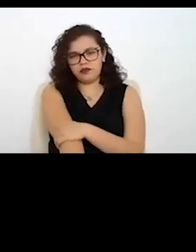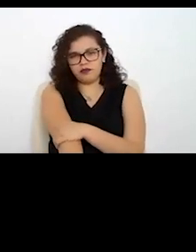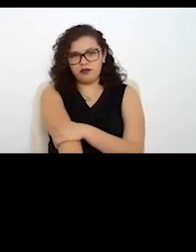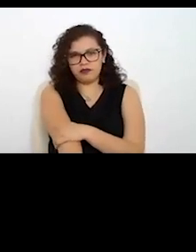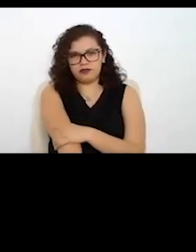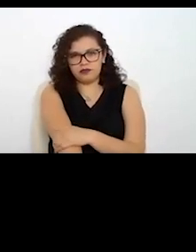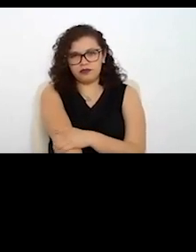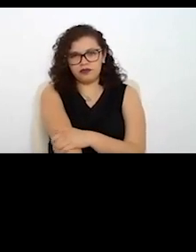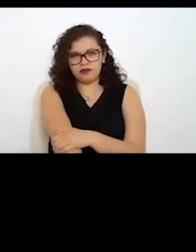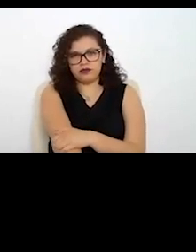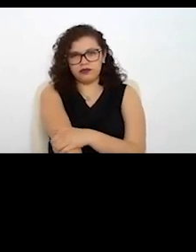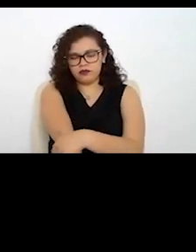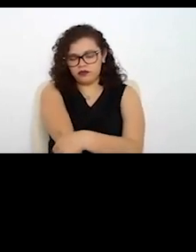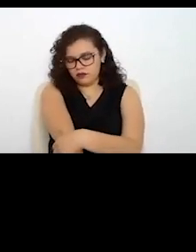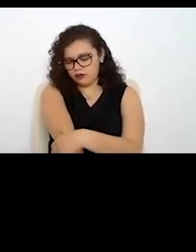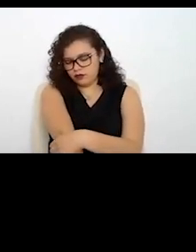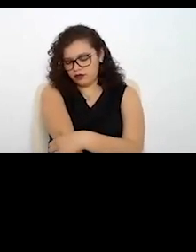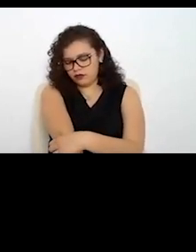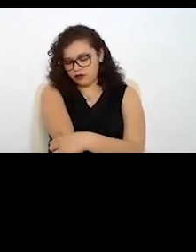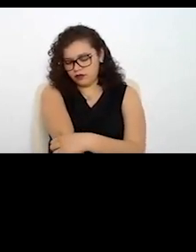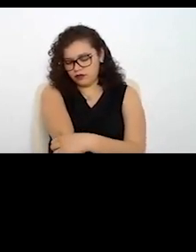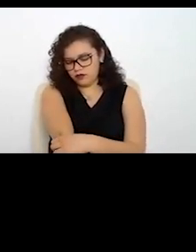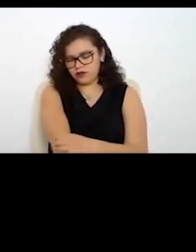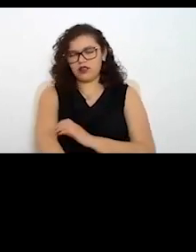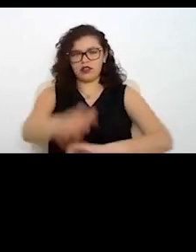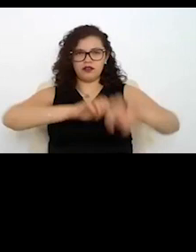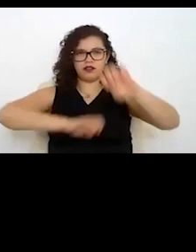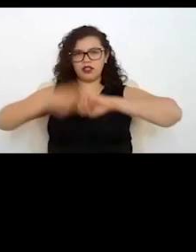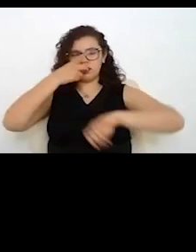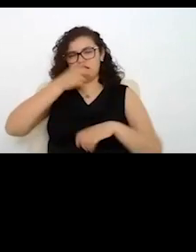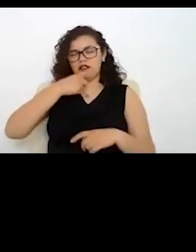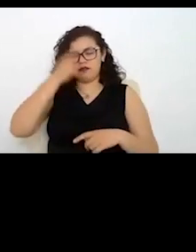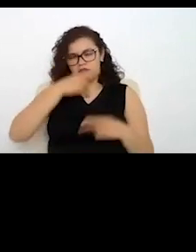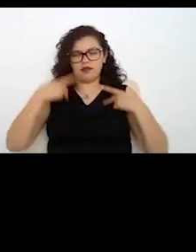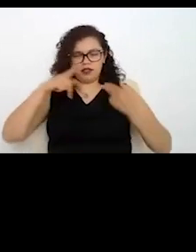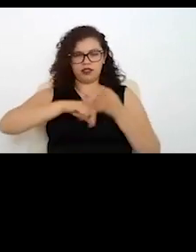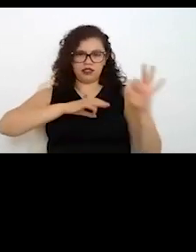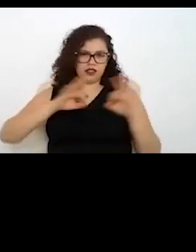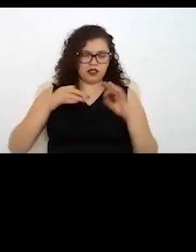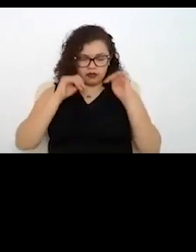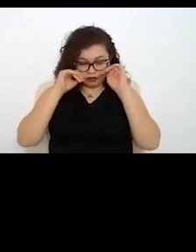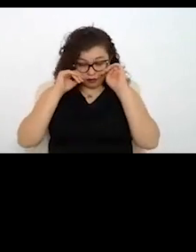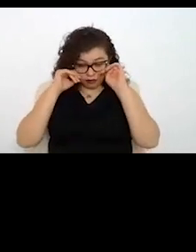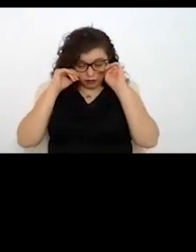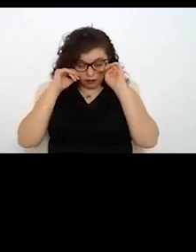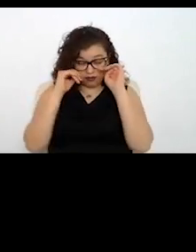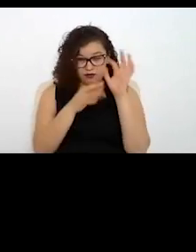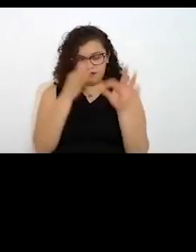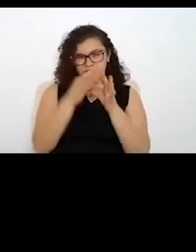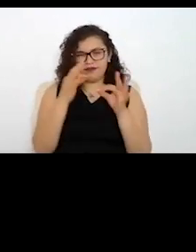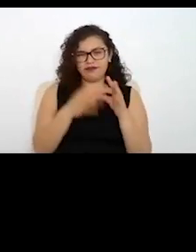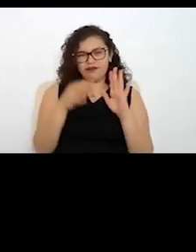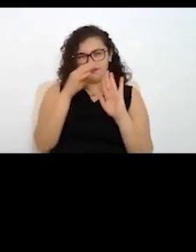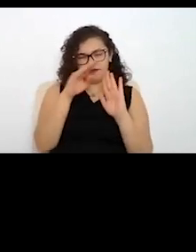Definitivamente hay ciertas indicaciones que tiene que dar la empresa y es obligación del trabajador como tal cumplir con las disposiciones y